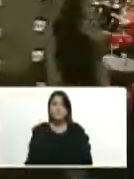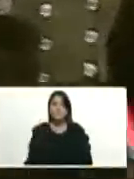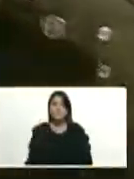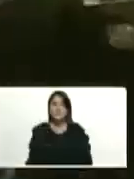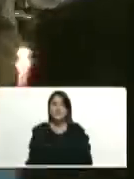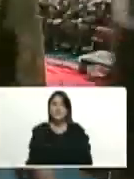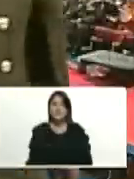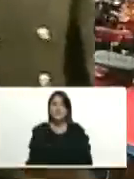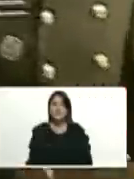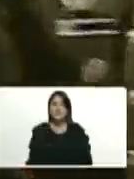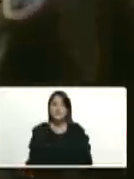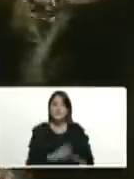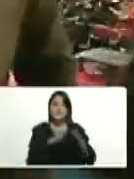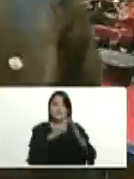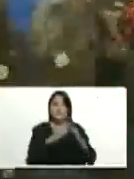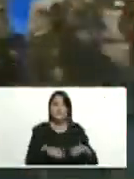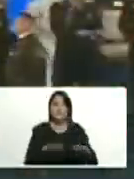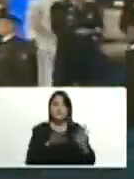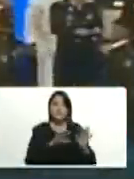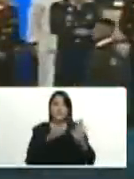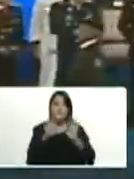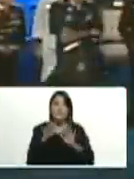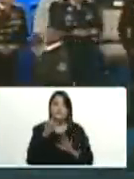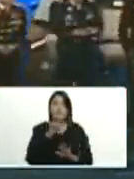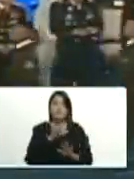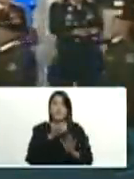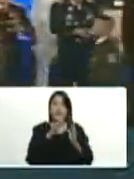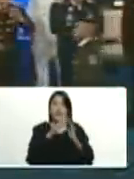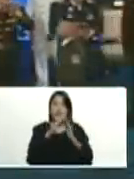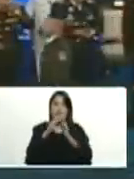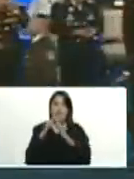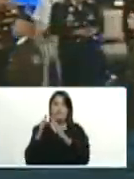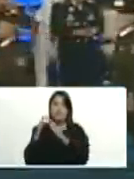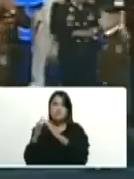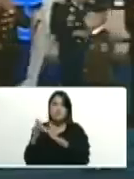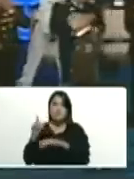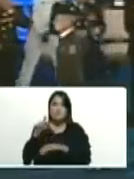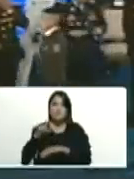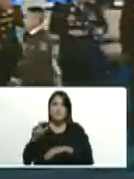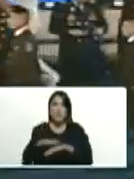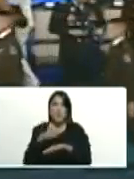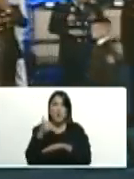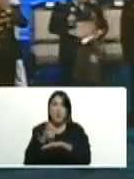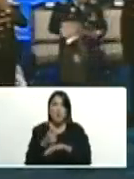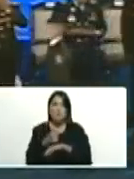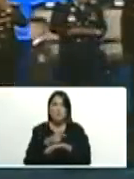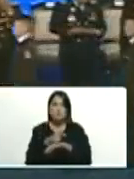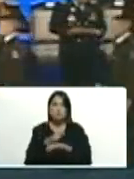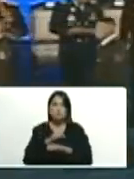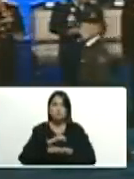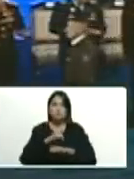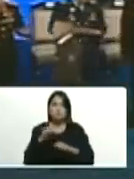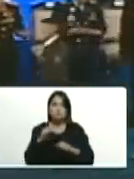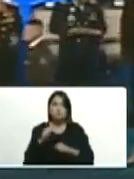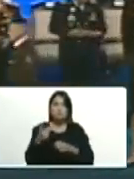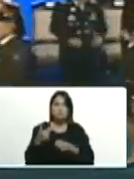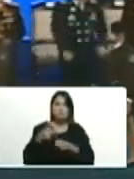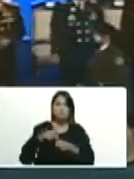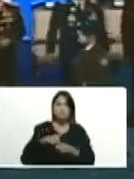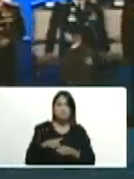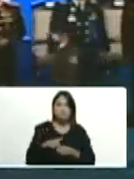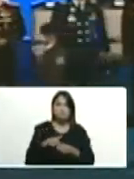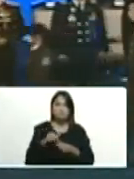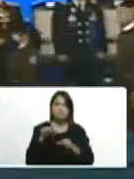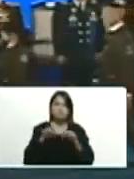casas improvisadas tipo dormitorio, artefactos de depredación ambiental como motores, bombas, combustibles,